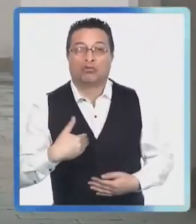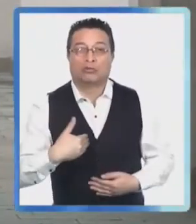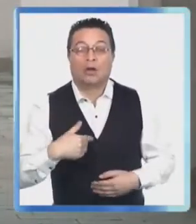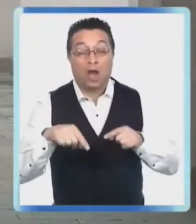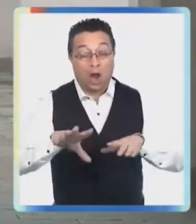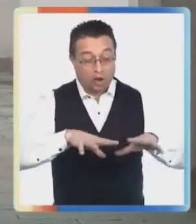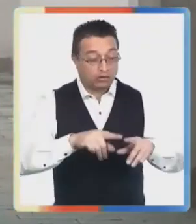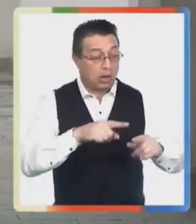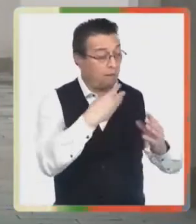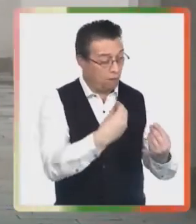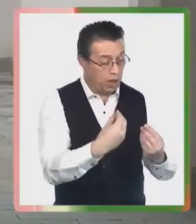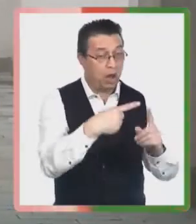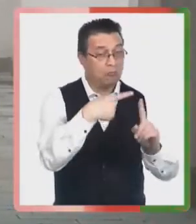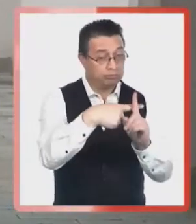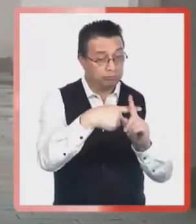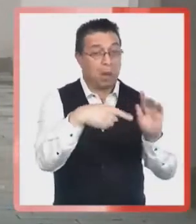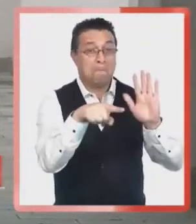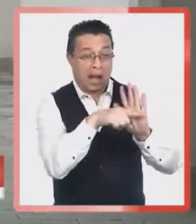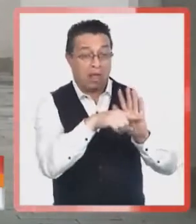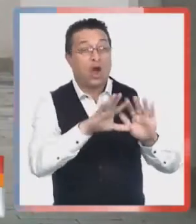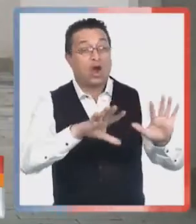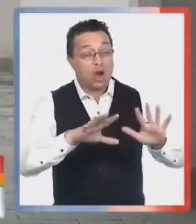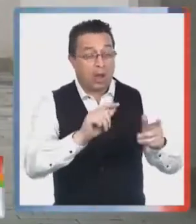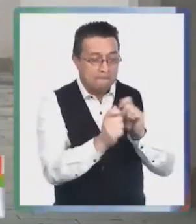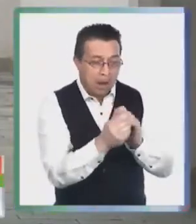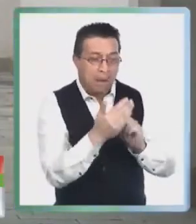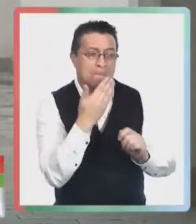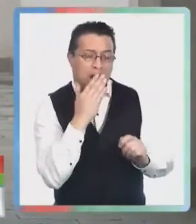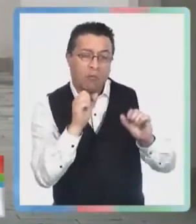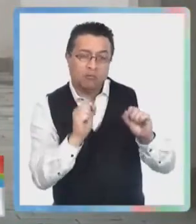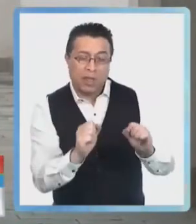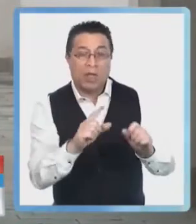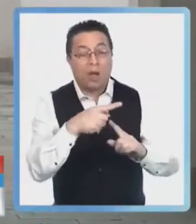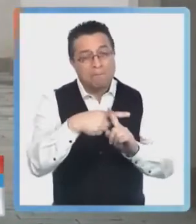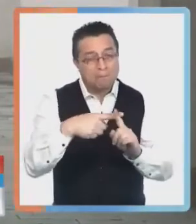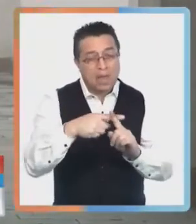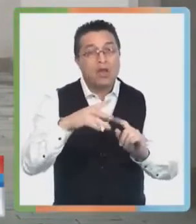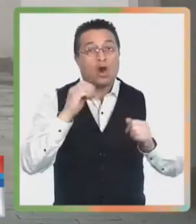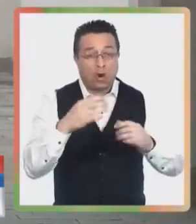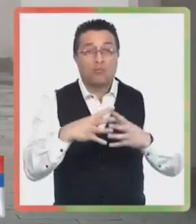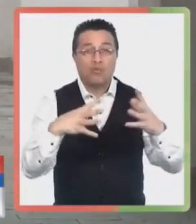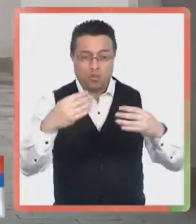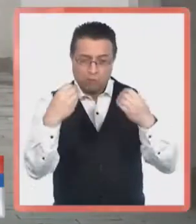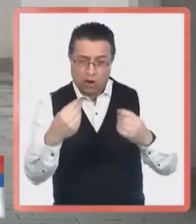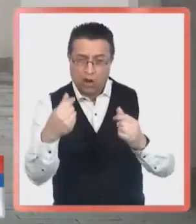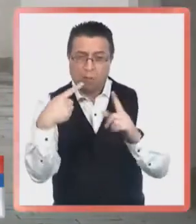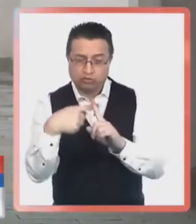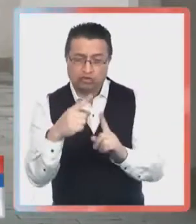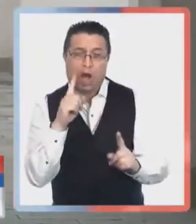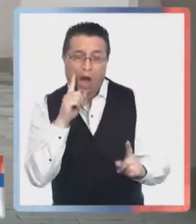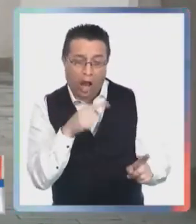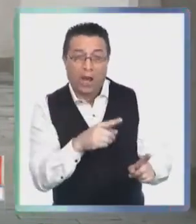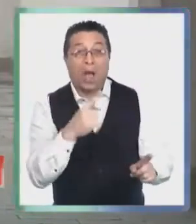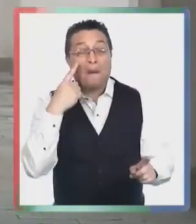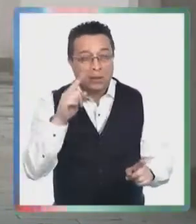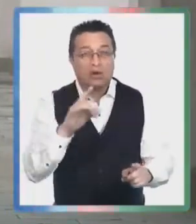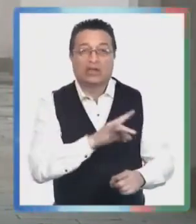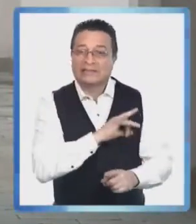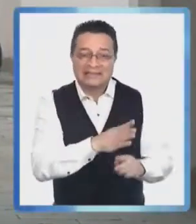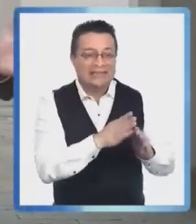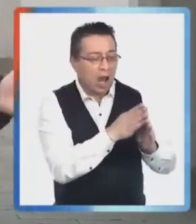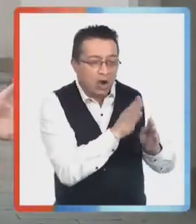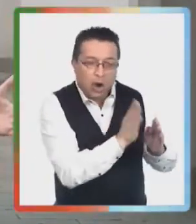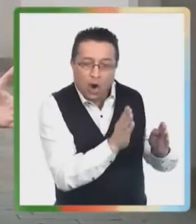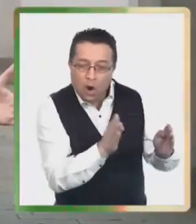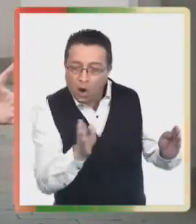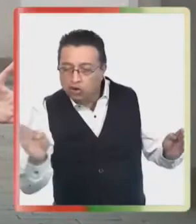hubo cosas buenas, hubo cosas malas, hubo cosas que se pudieron hacer mejor, hubo cosas que quedaron a medio camino, hubo grandes aciertos, pero Chile es una